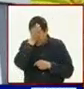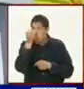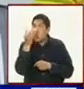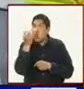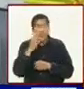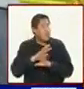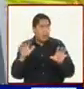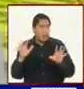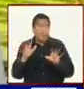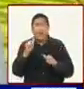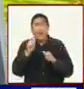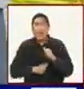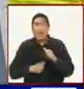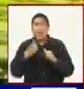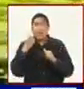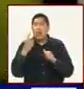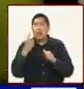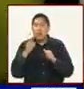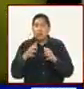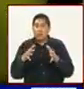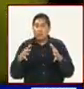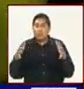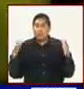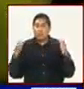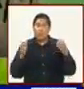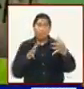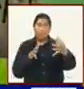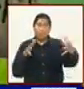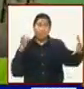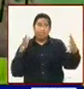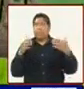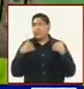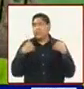Victorias, porque cada una tiene su espacio.